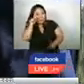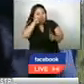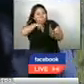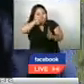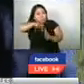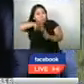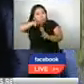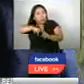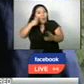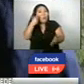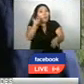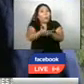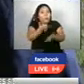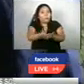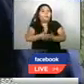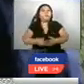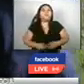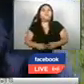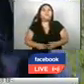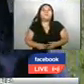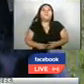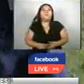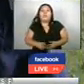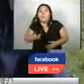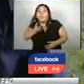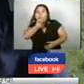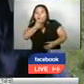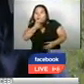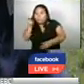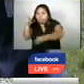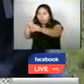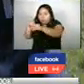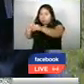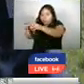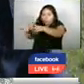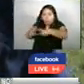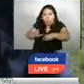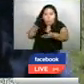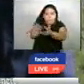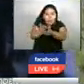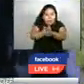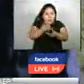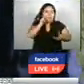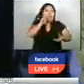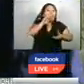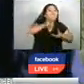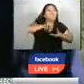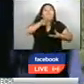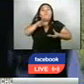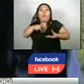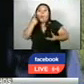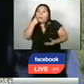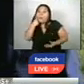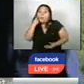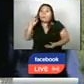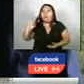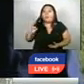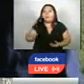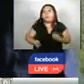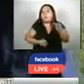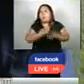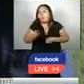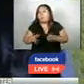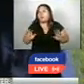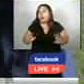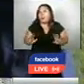pericial, información bancaria, documental y lo que son testimonial también. Así que,